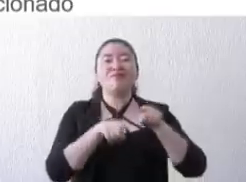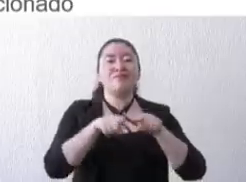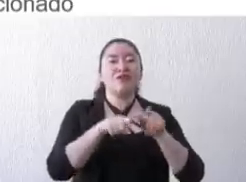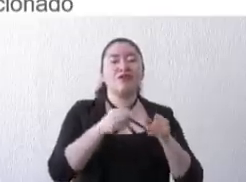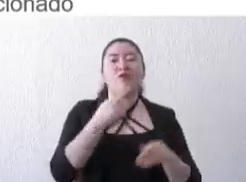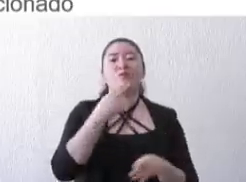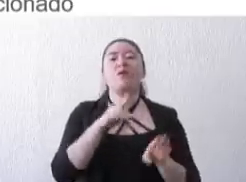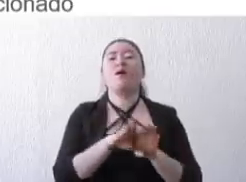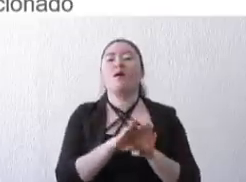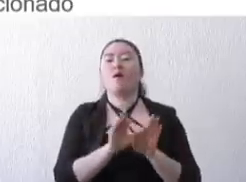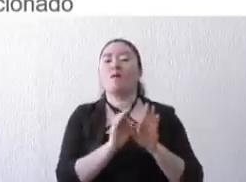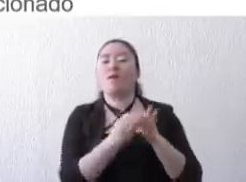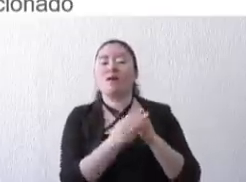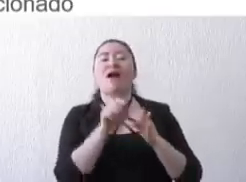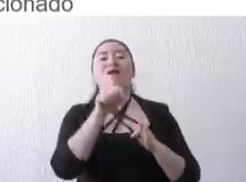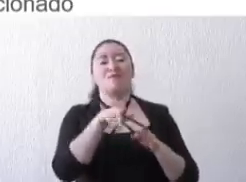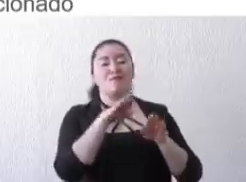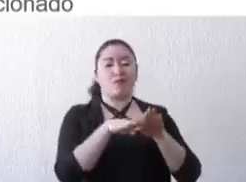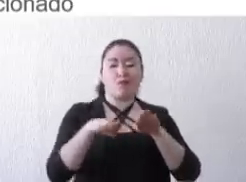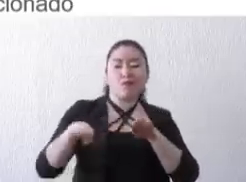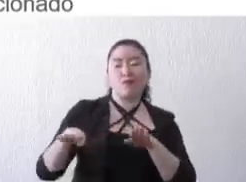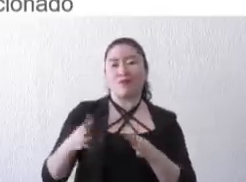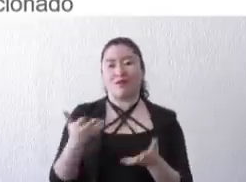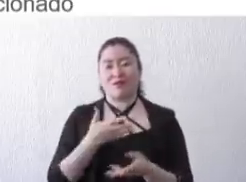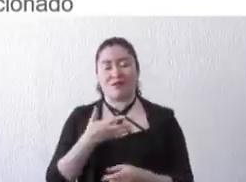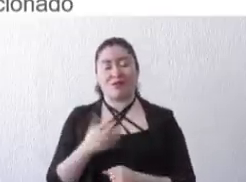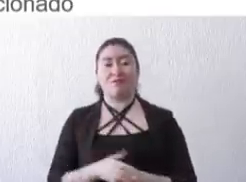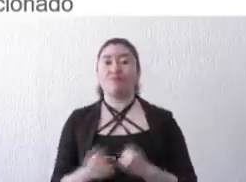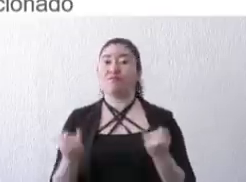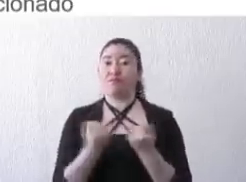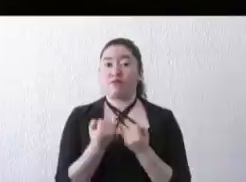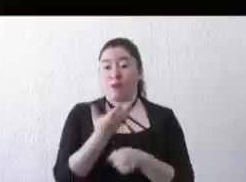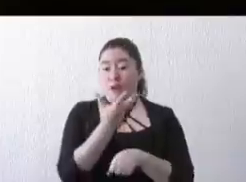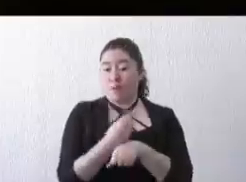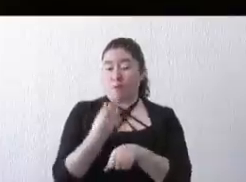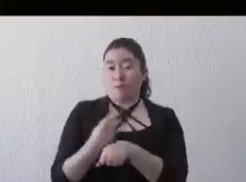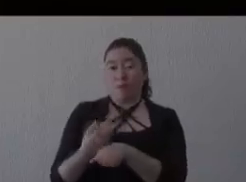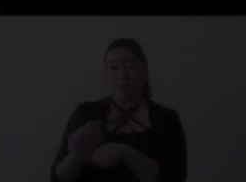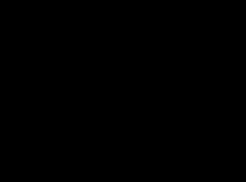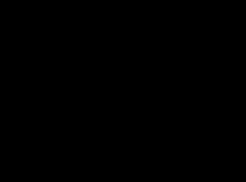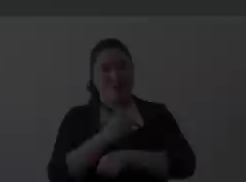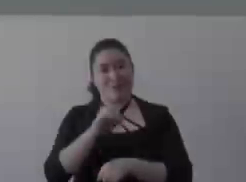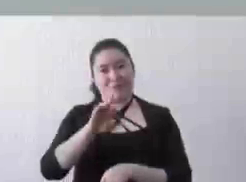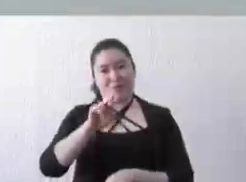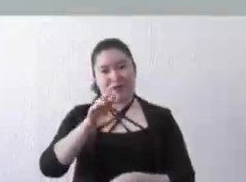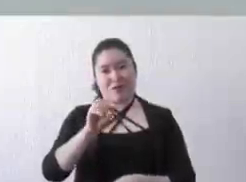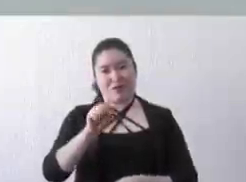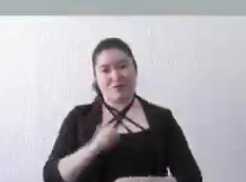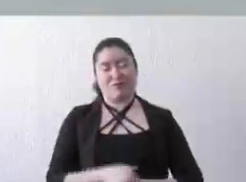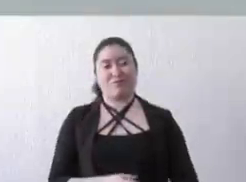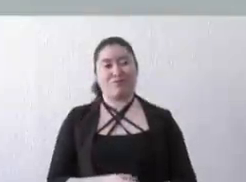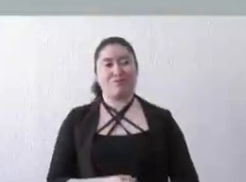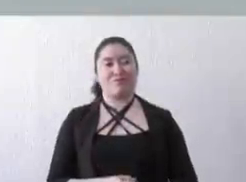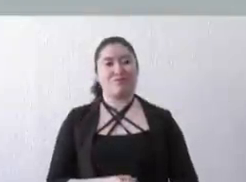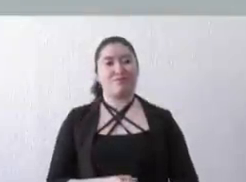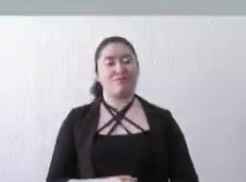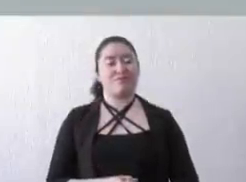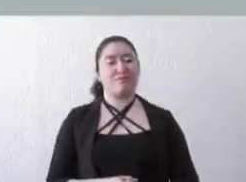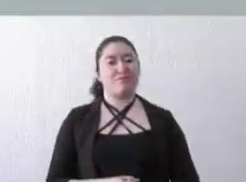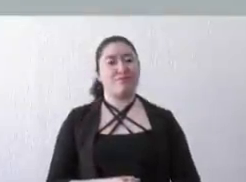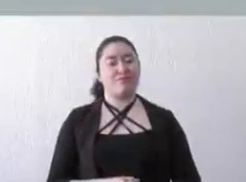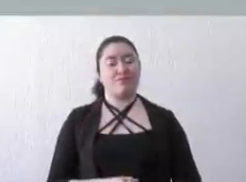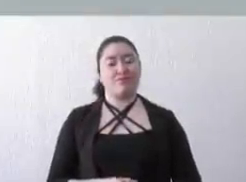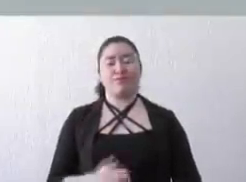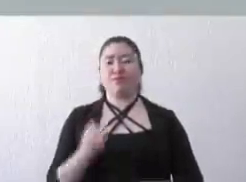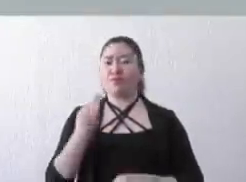de acondicionamiento, de reflectividad acústica. La siguiente. ¿Por qué es